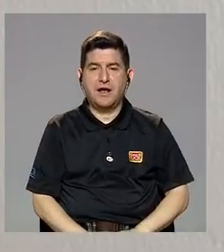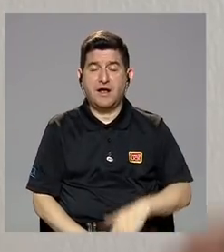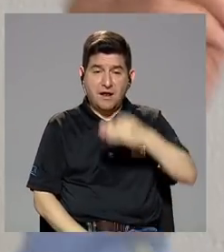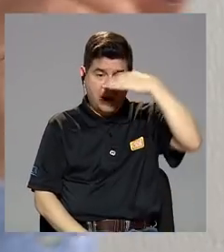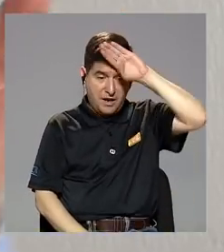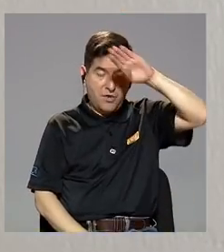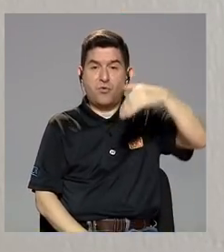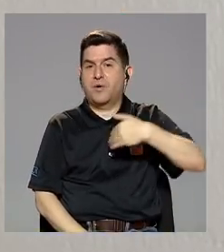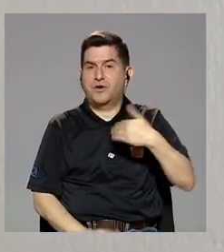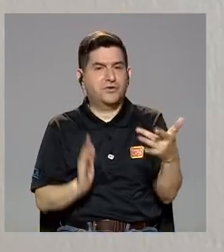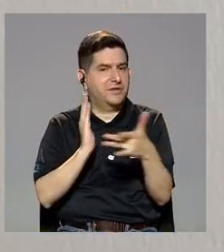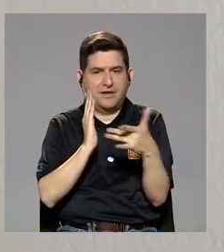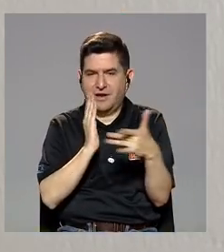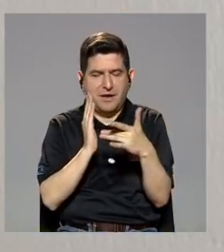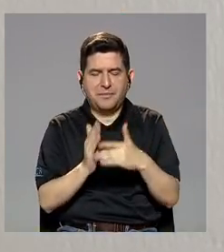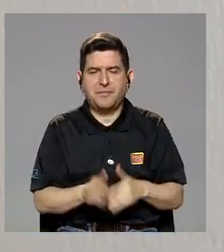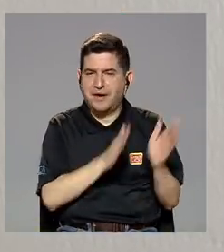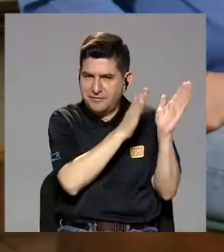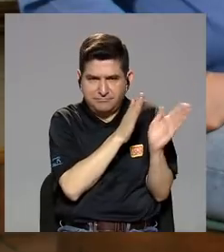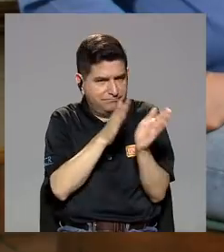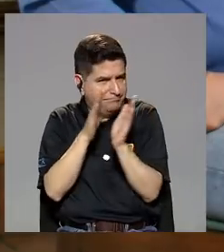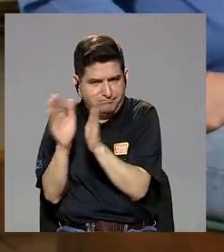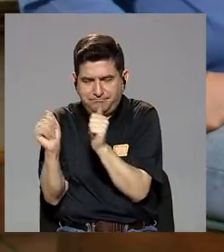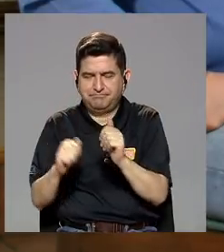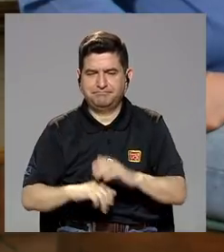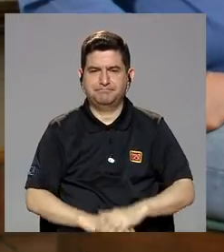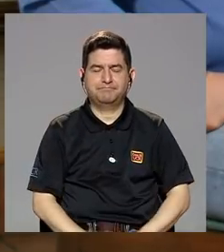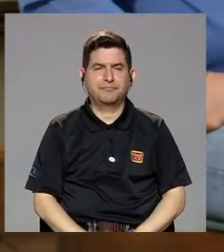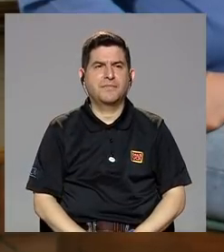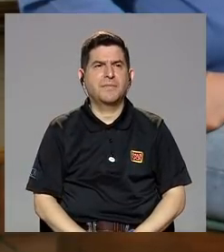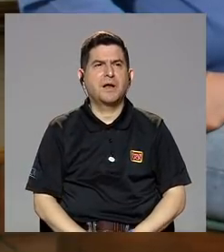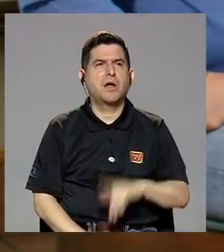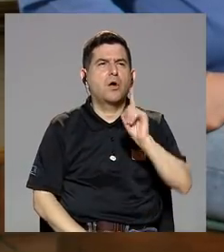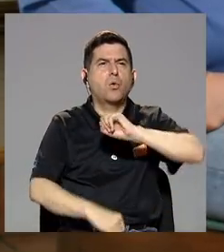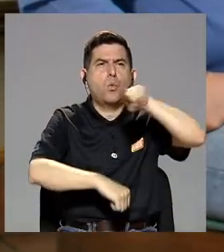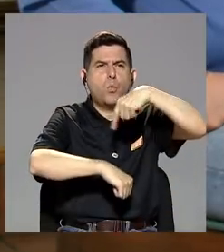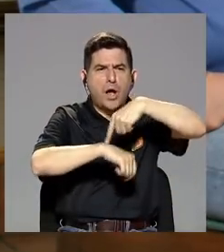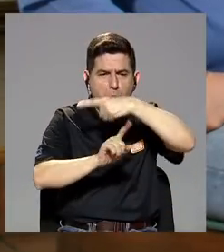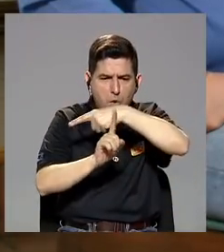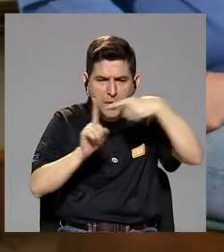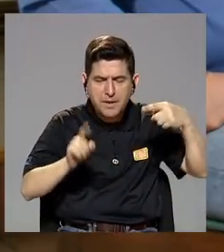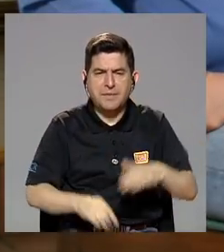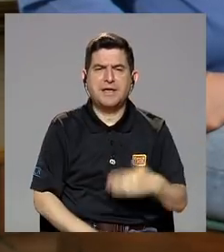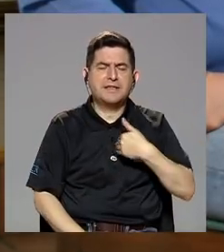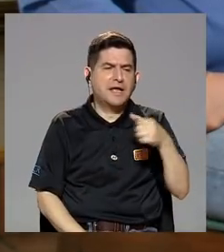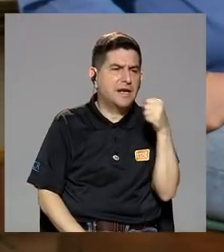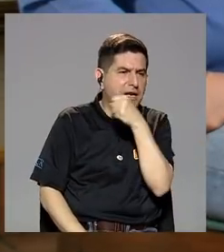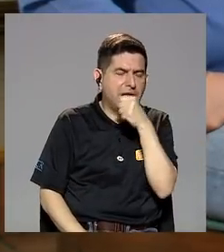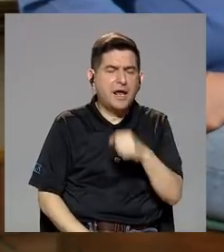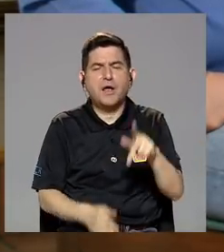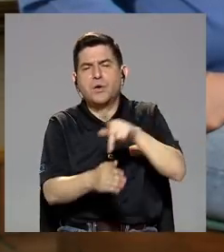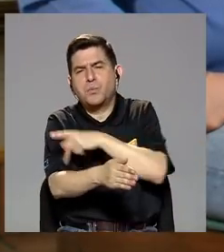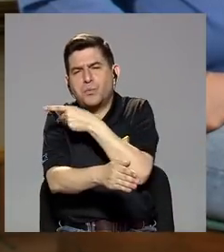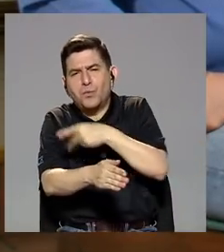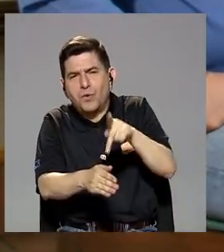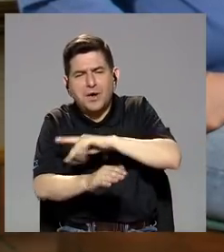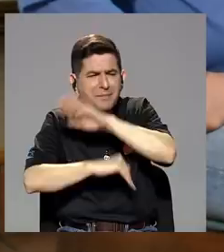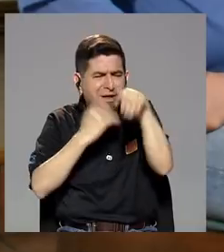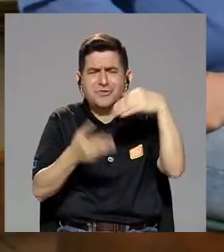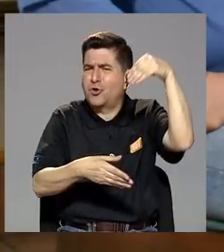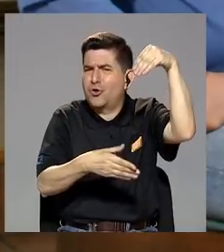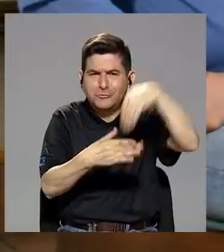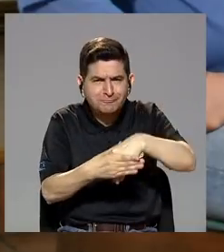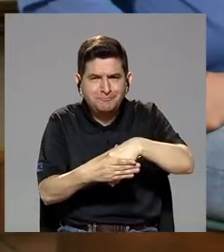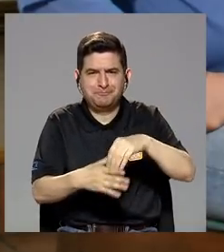todas las tecnologías para el mar ese espectáculo y duraba como una hora y media y tenía canciones tenía poemas tenía del